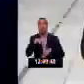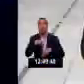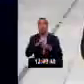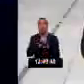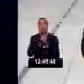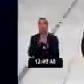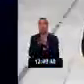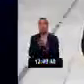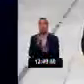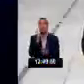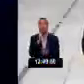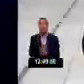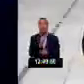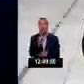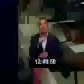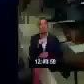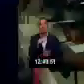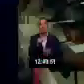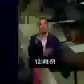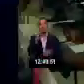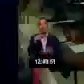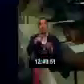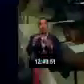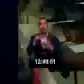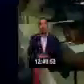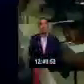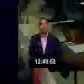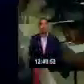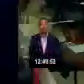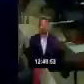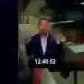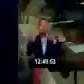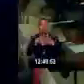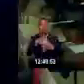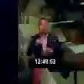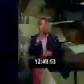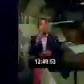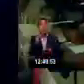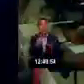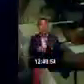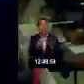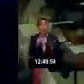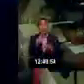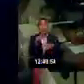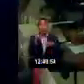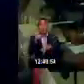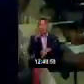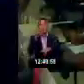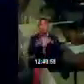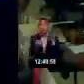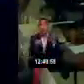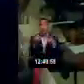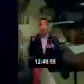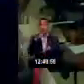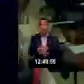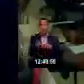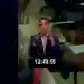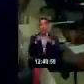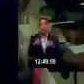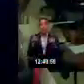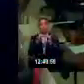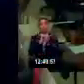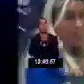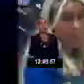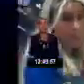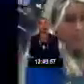los parlamentarios, por lo tanto, esa moción no fue aprobada. Y para finalizar, contarles que para las 17:30 de hoy está previsto